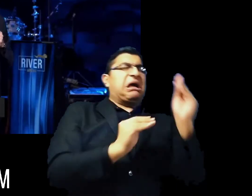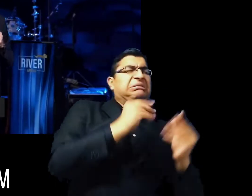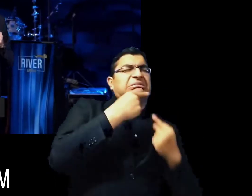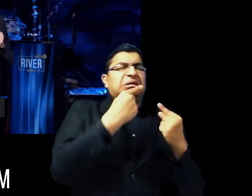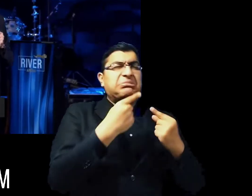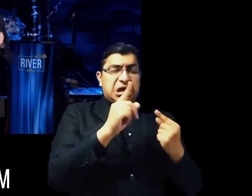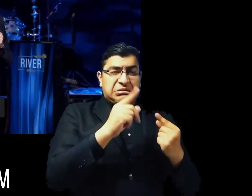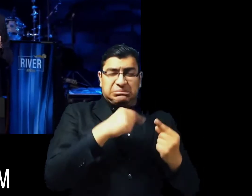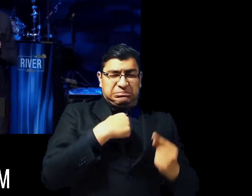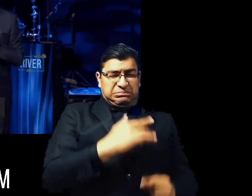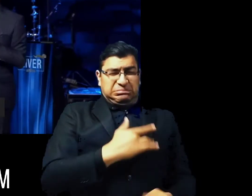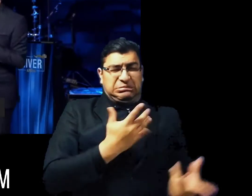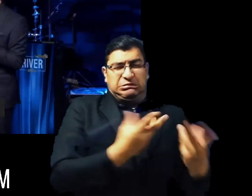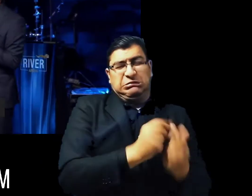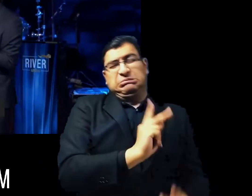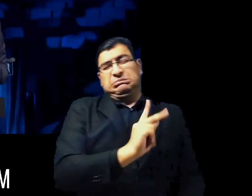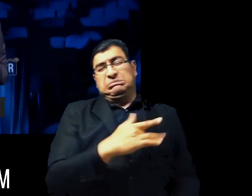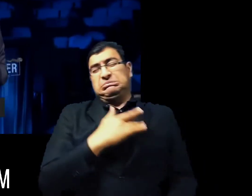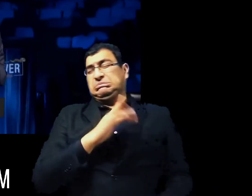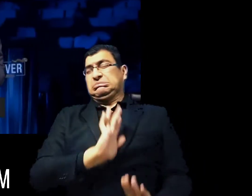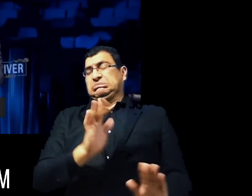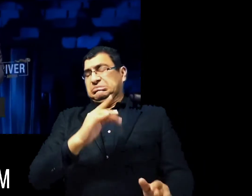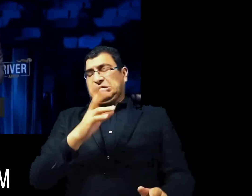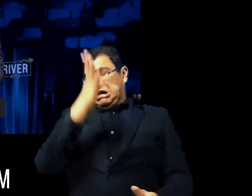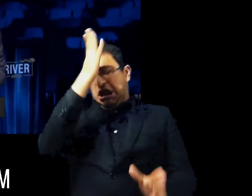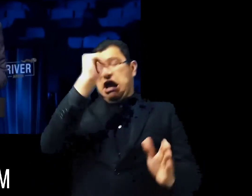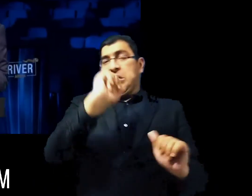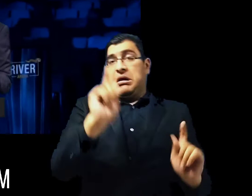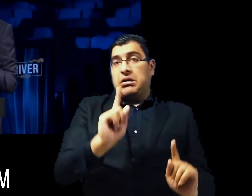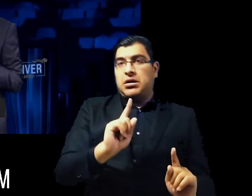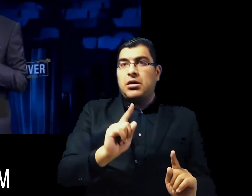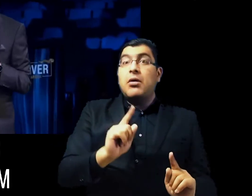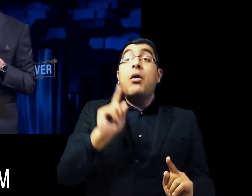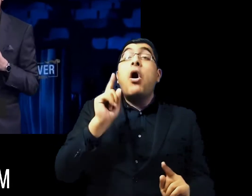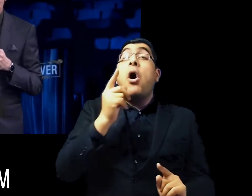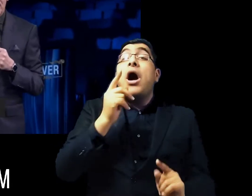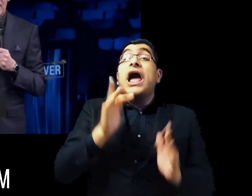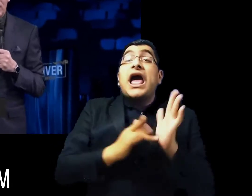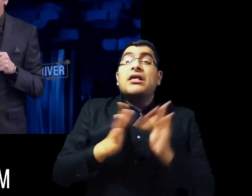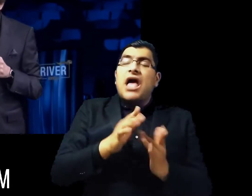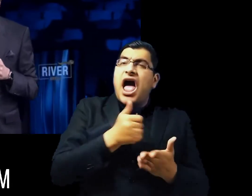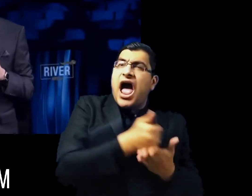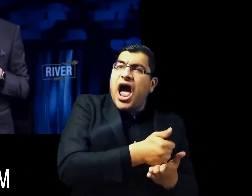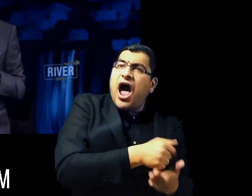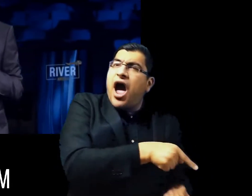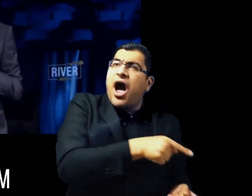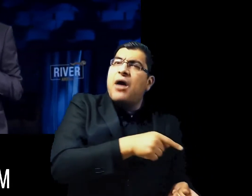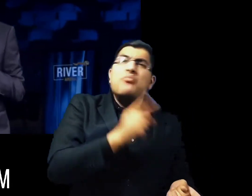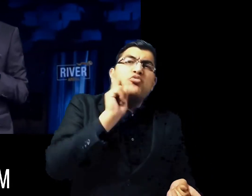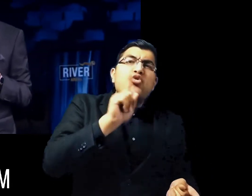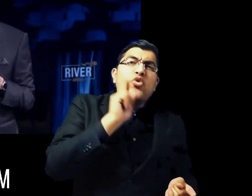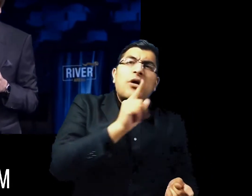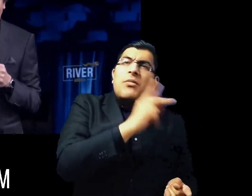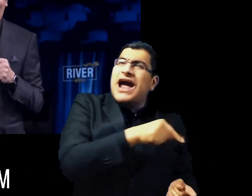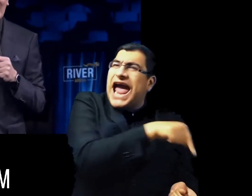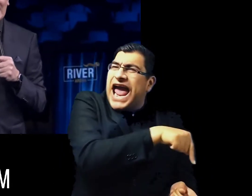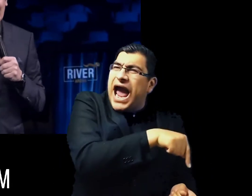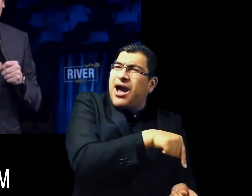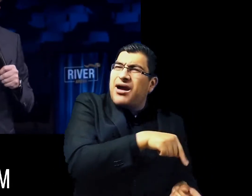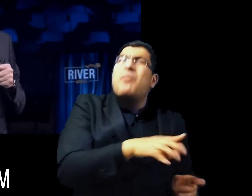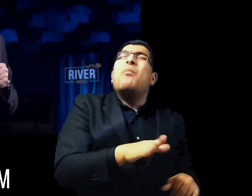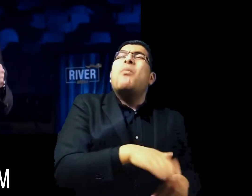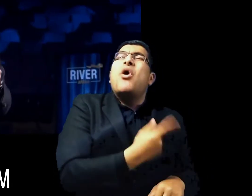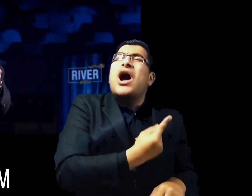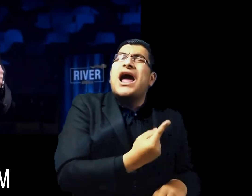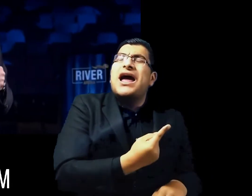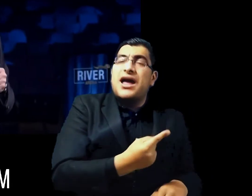no la comparte. Ahora, ¿por qué Jesús eligió a la prostituta? Lo dice claramente, mas aquel al que se